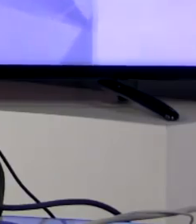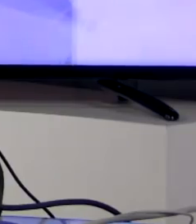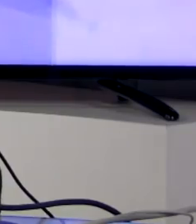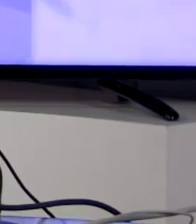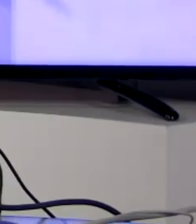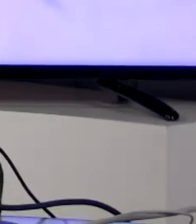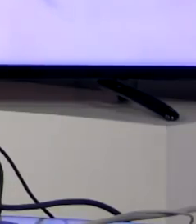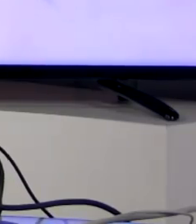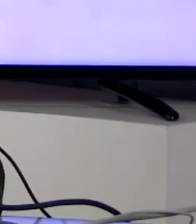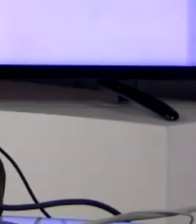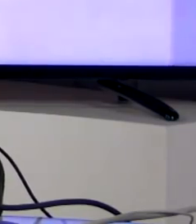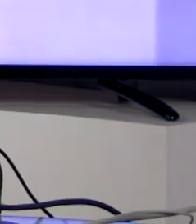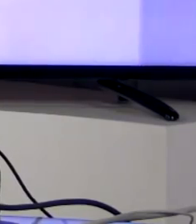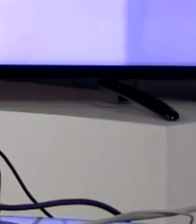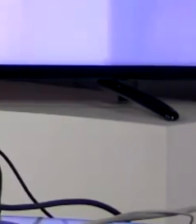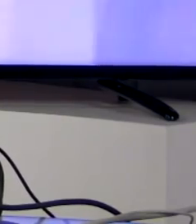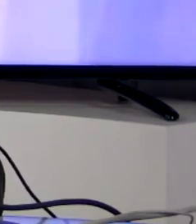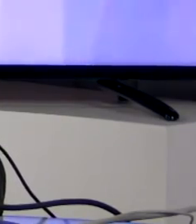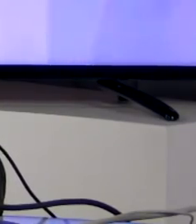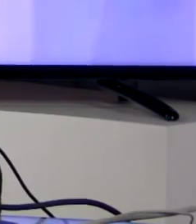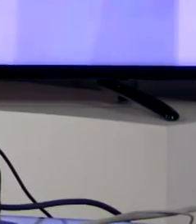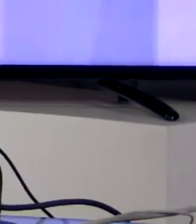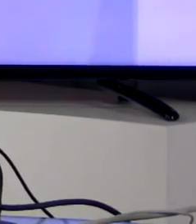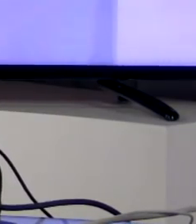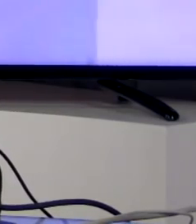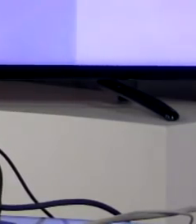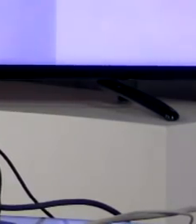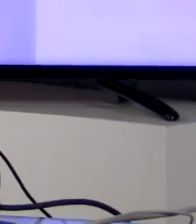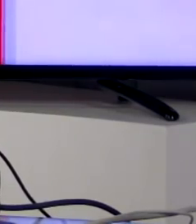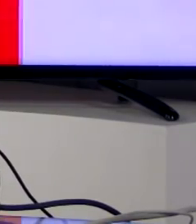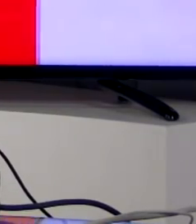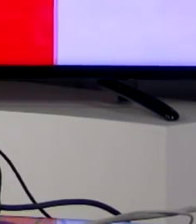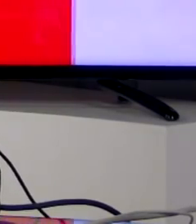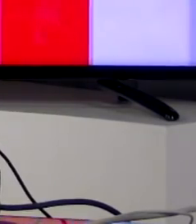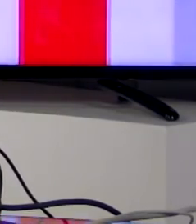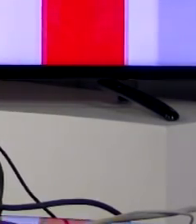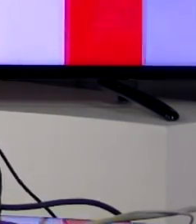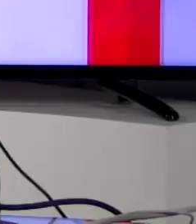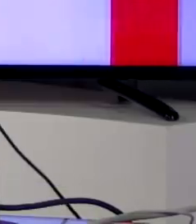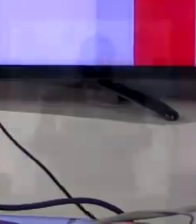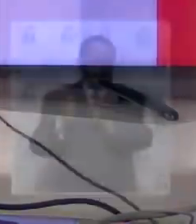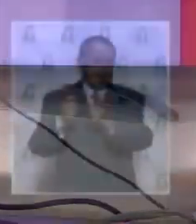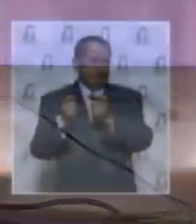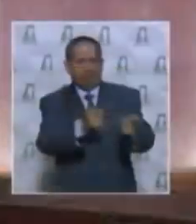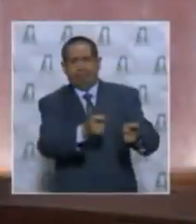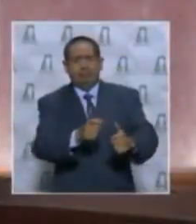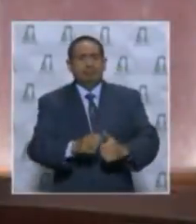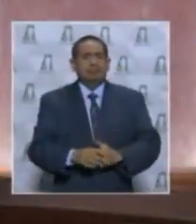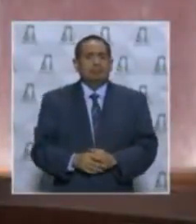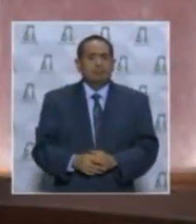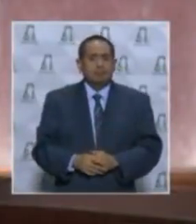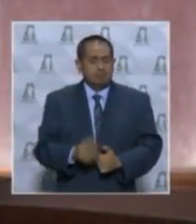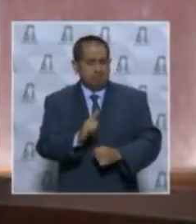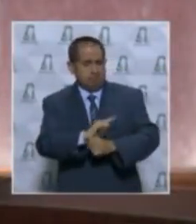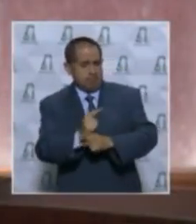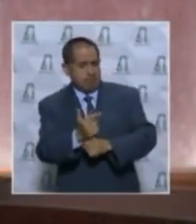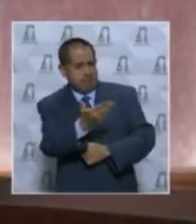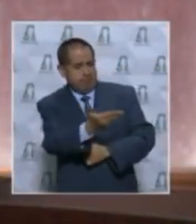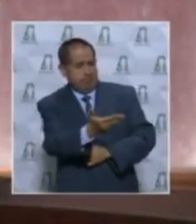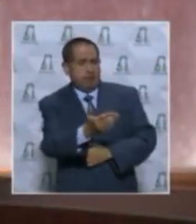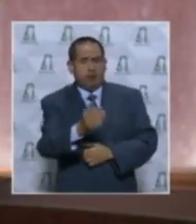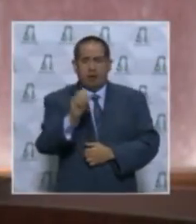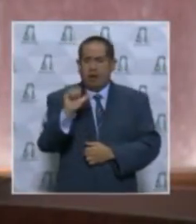es ésta la voz de la magistrada presidenta hanninen janine otálora licenciado andrés